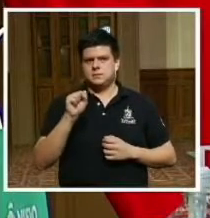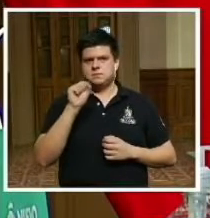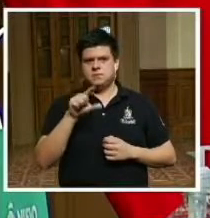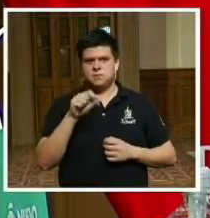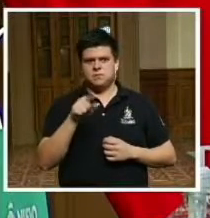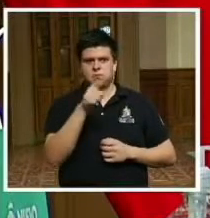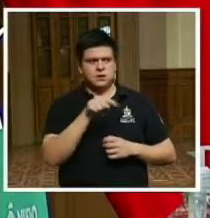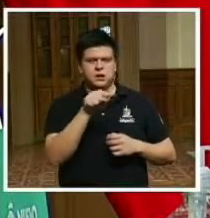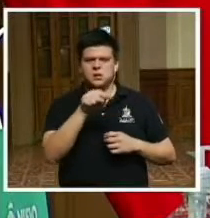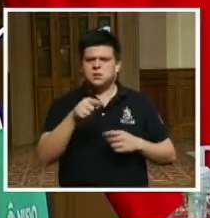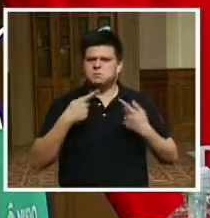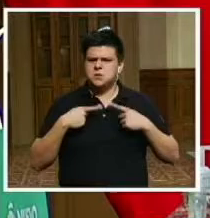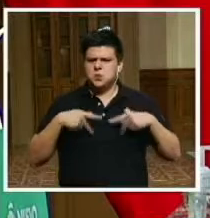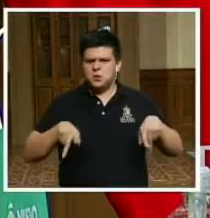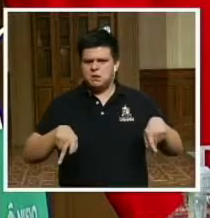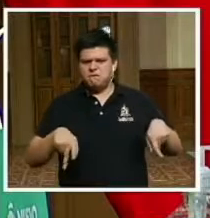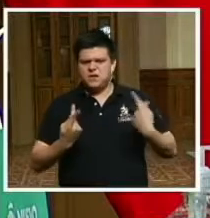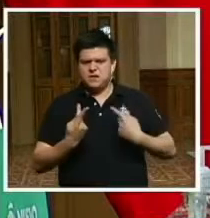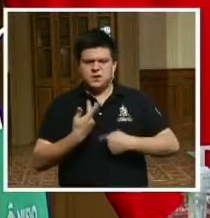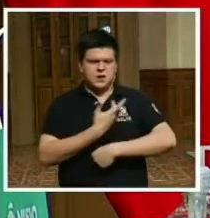están vendiendo vacuna